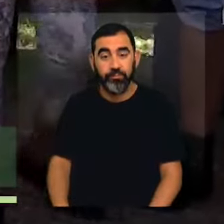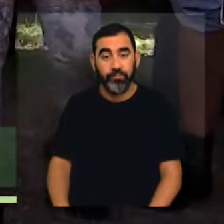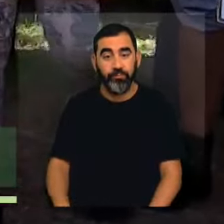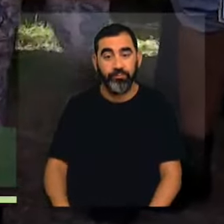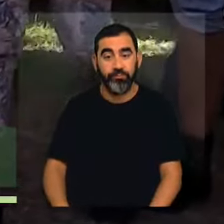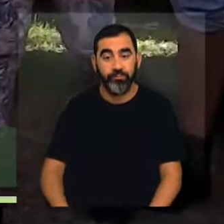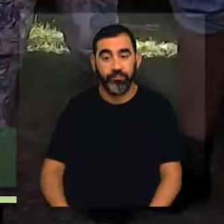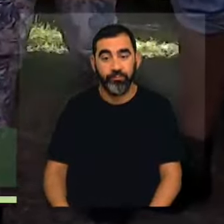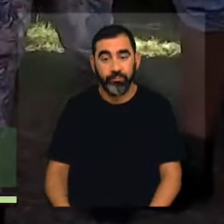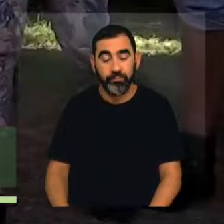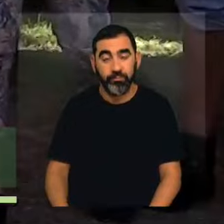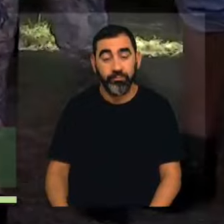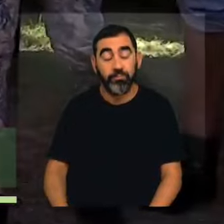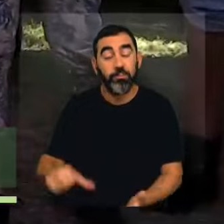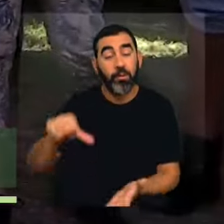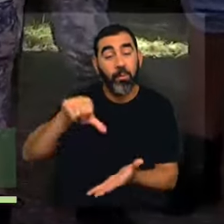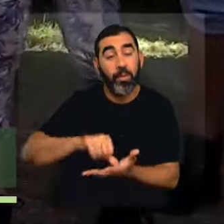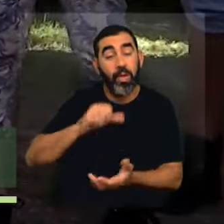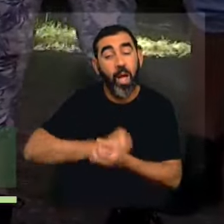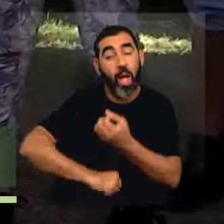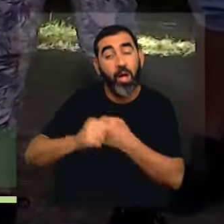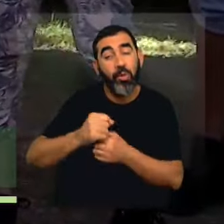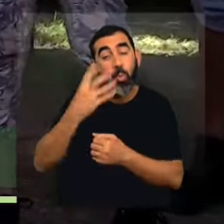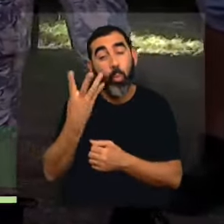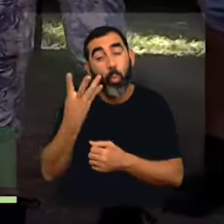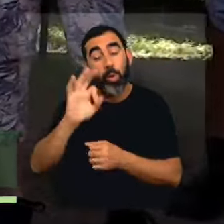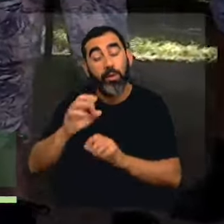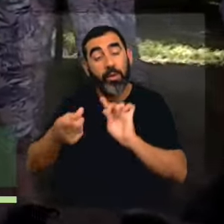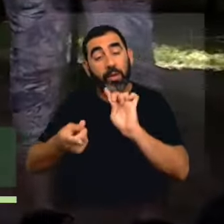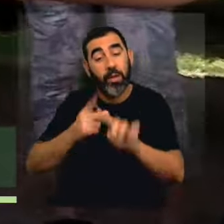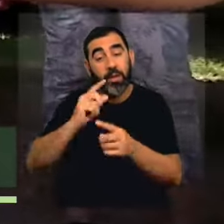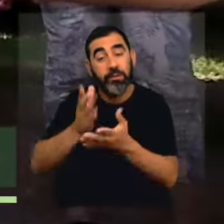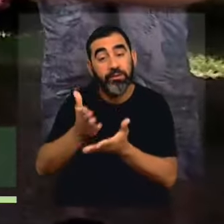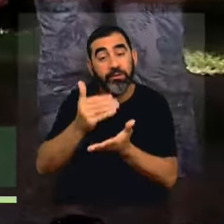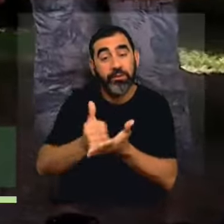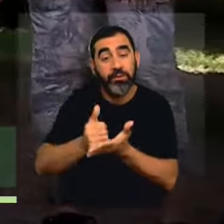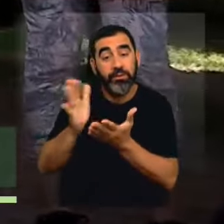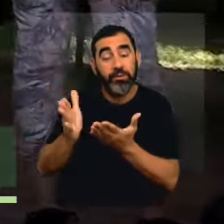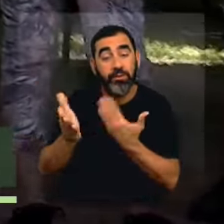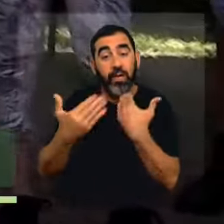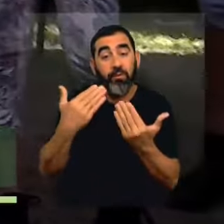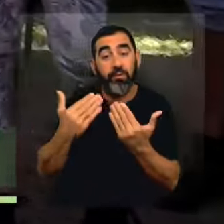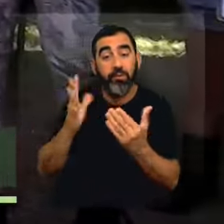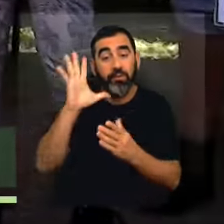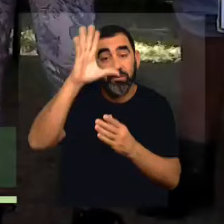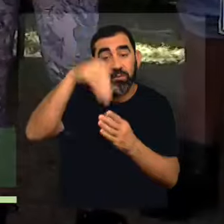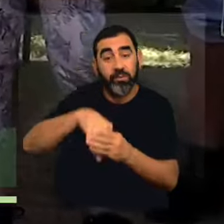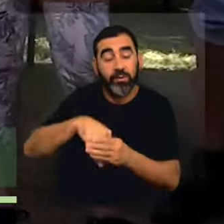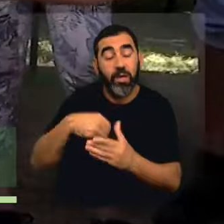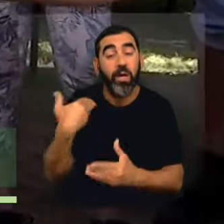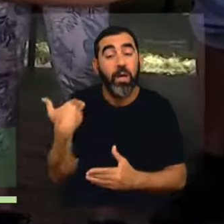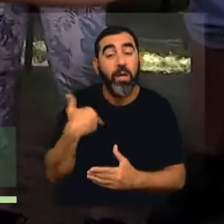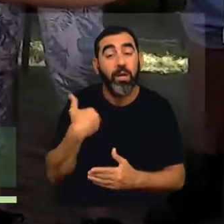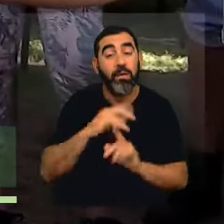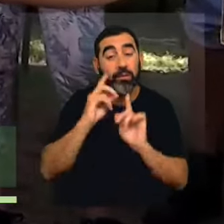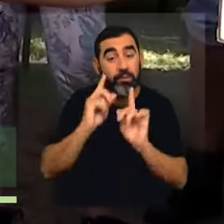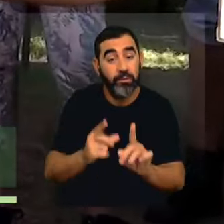veces fue un país que en la década del 40 tuvo un canciller que habló de intervenir a la